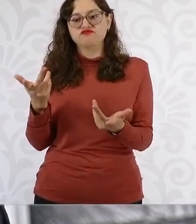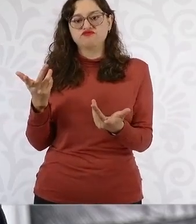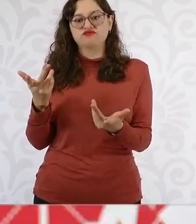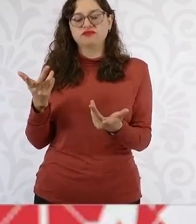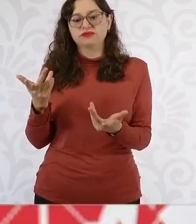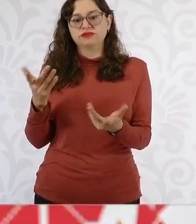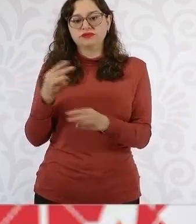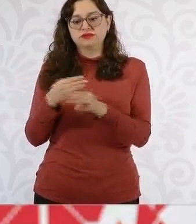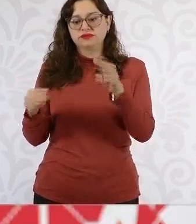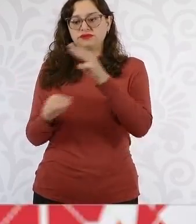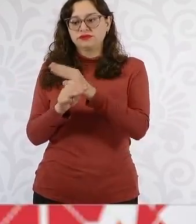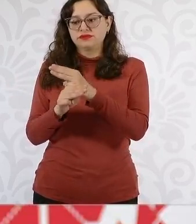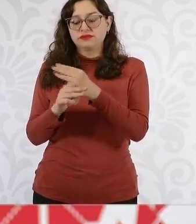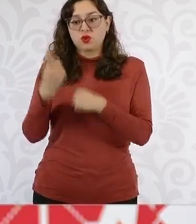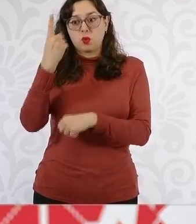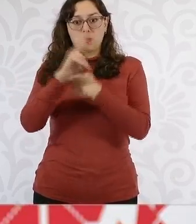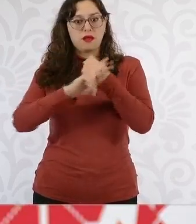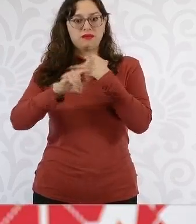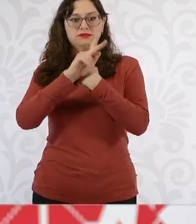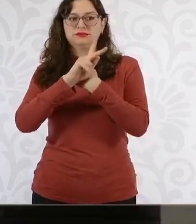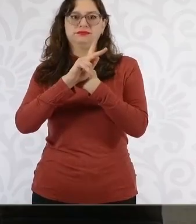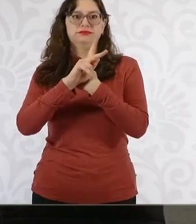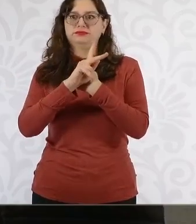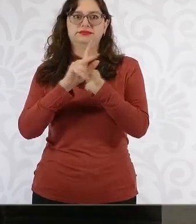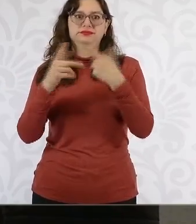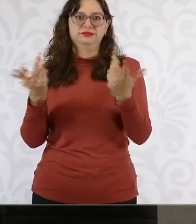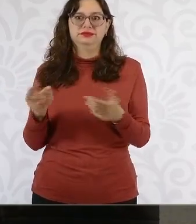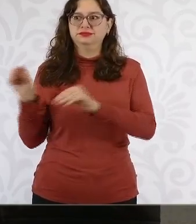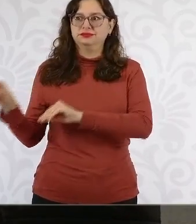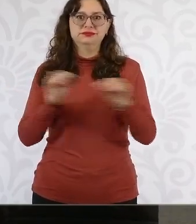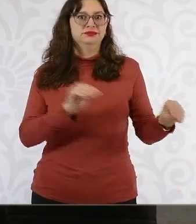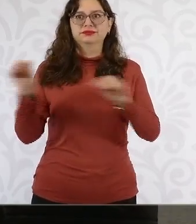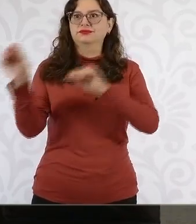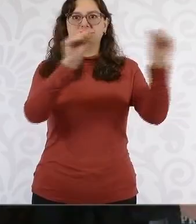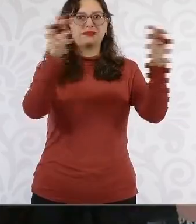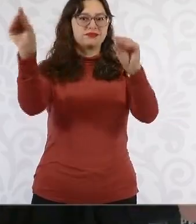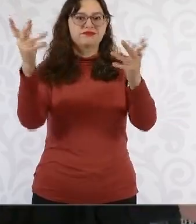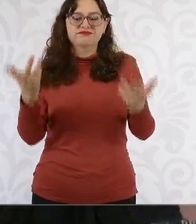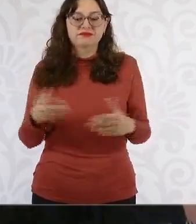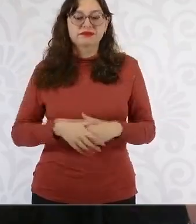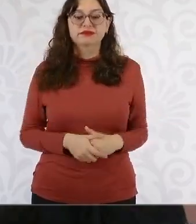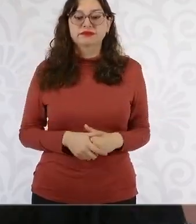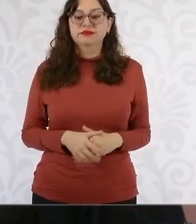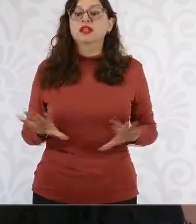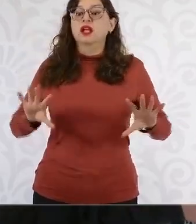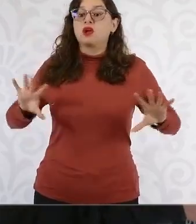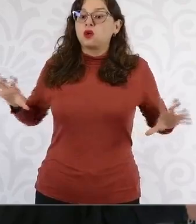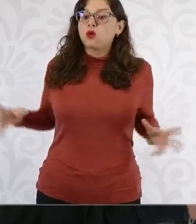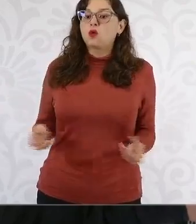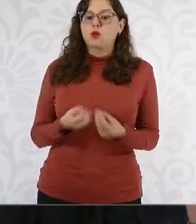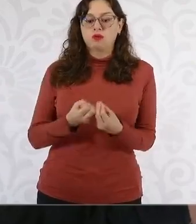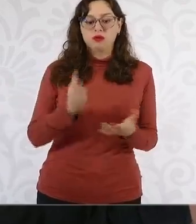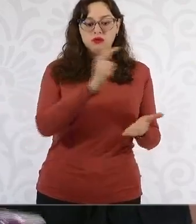mercancía. Pueden ser diferentes países. ¿Y cuál es el valor total de la operación de limpieza que se ha